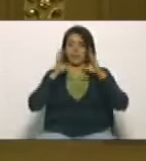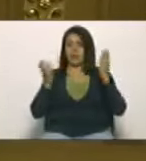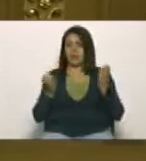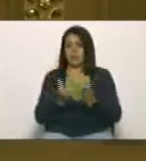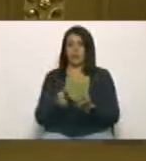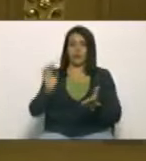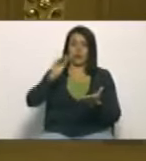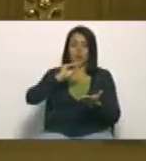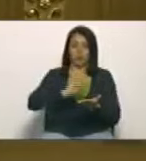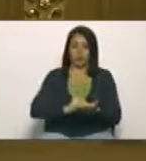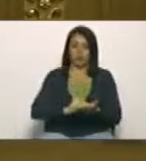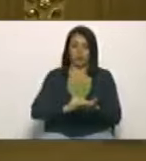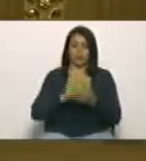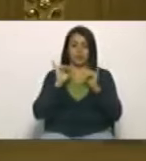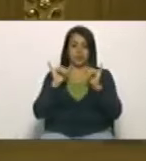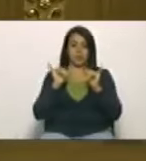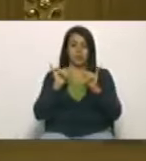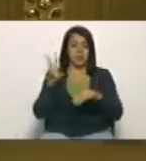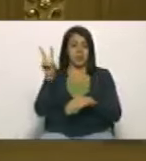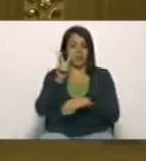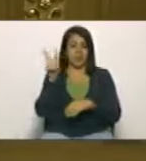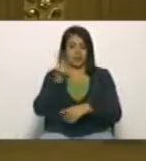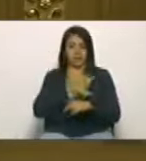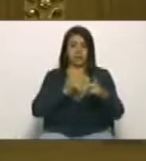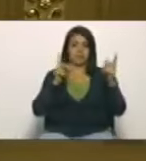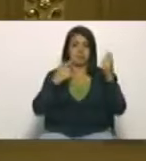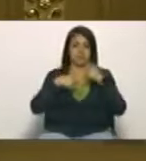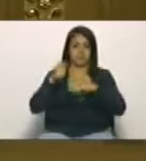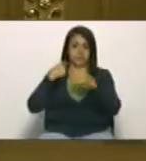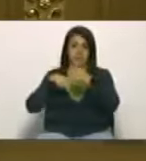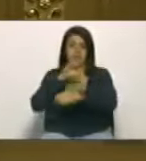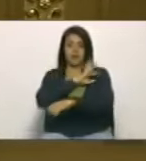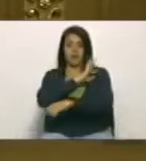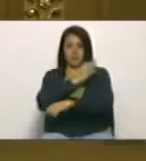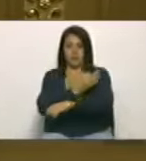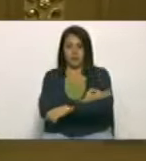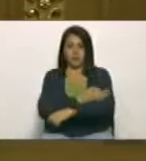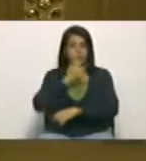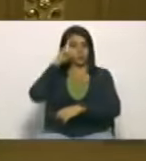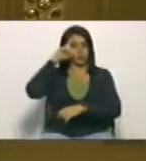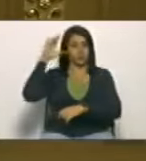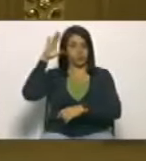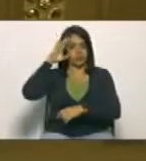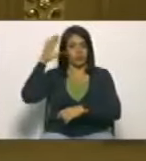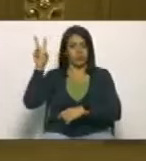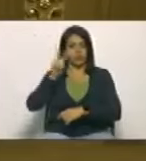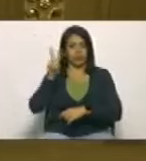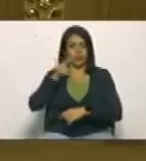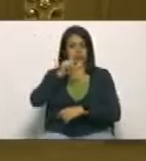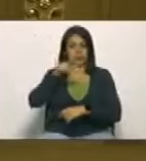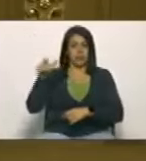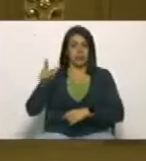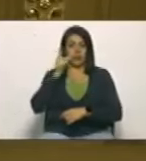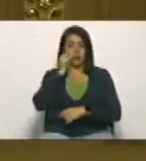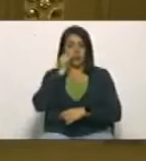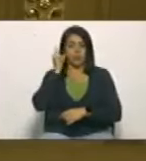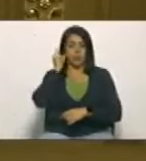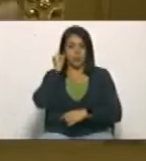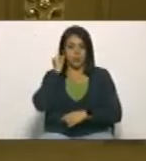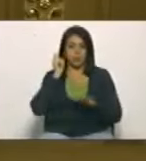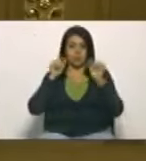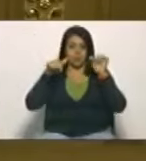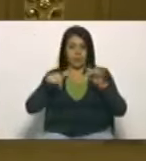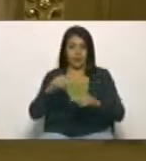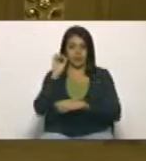y volveremos a ser la Venezuela exportadora y potencia que soñamos las venezolanas y venezolanos.